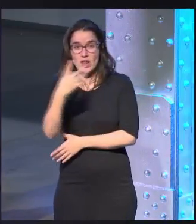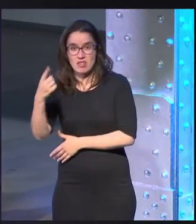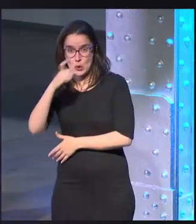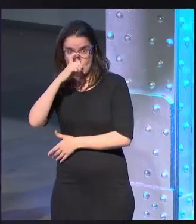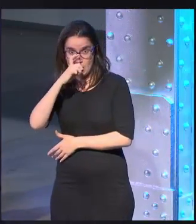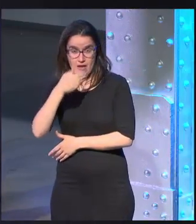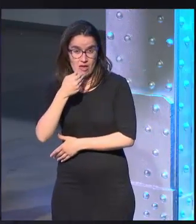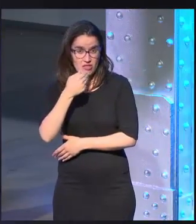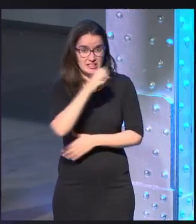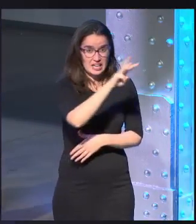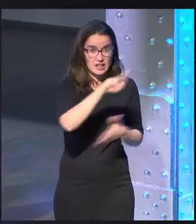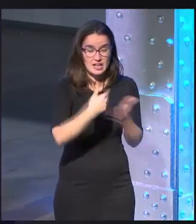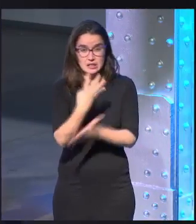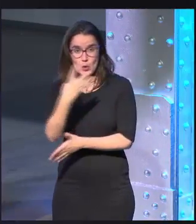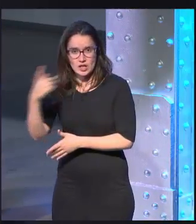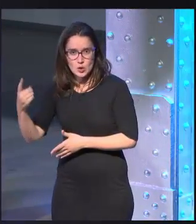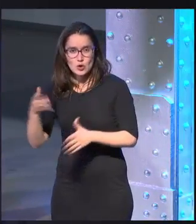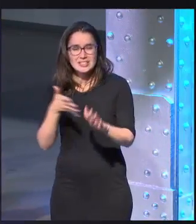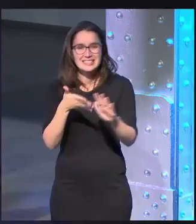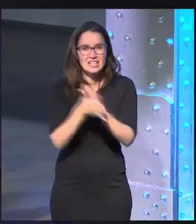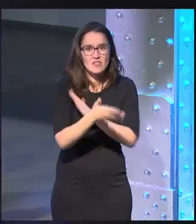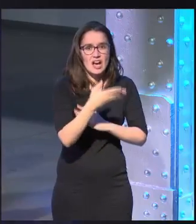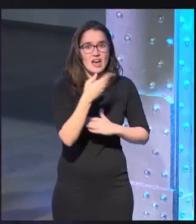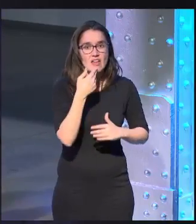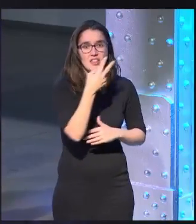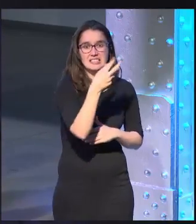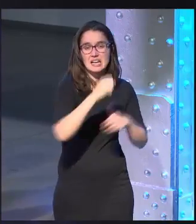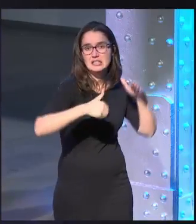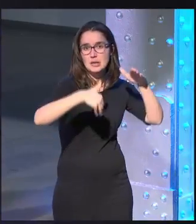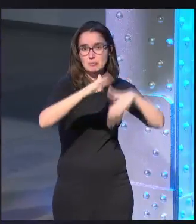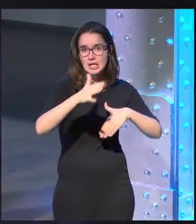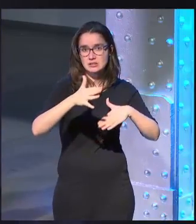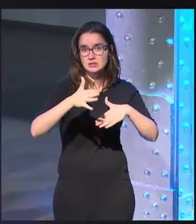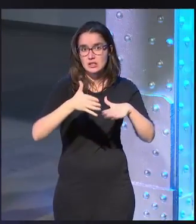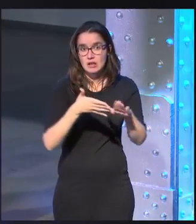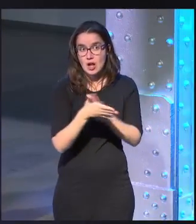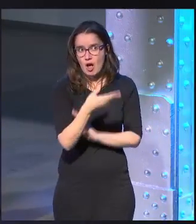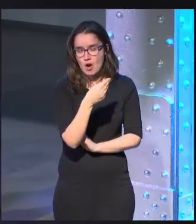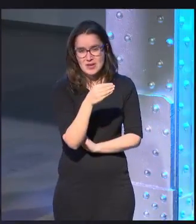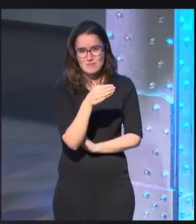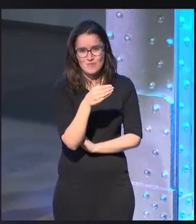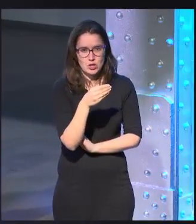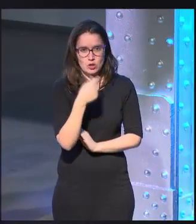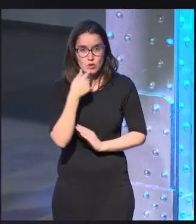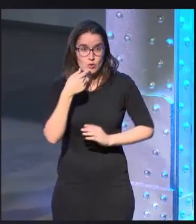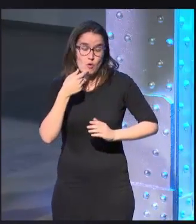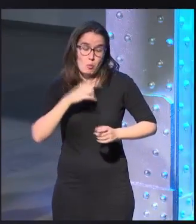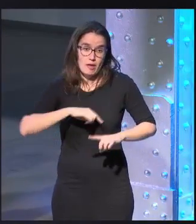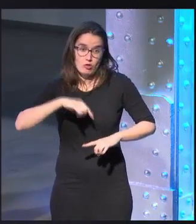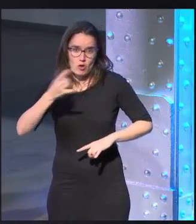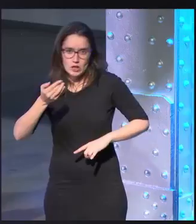O sea que los que tienen más de 30... que no se consideren tan jovencillos, aunque yo les doble la